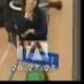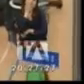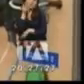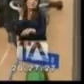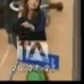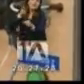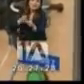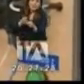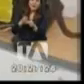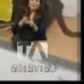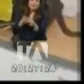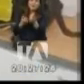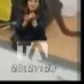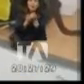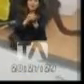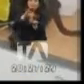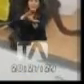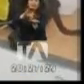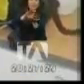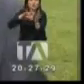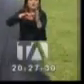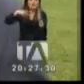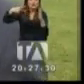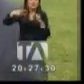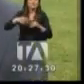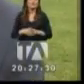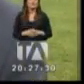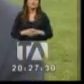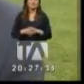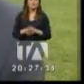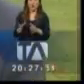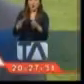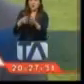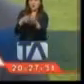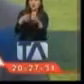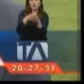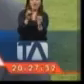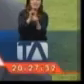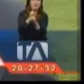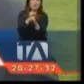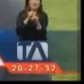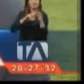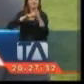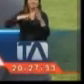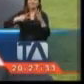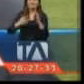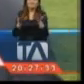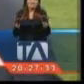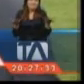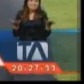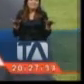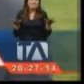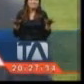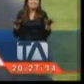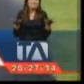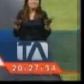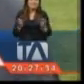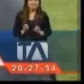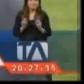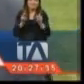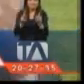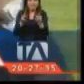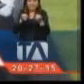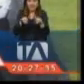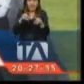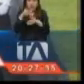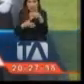en participar en el impulso de centros tecnológicos. O de asociarnos con algún instituto tecnológico y por esta vía generar una